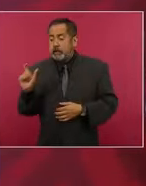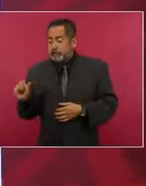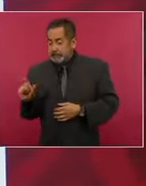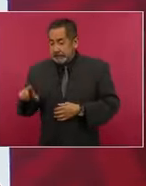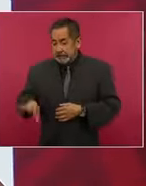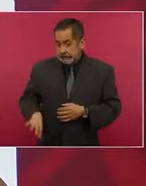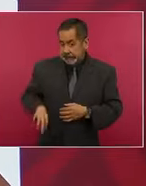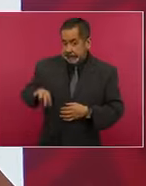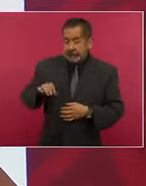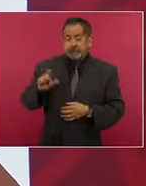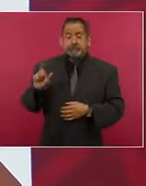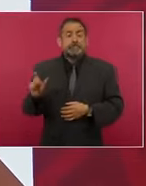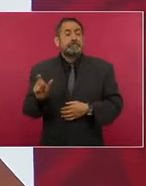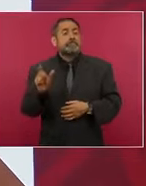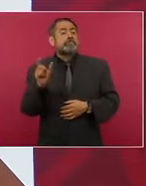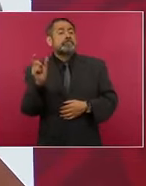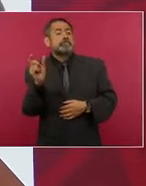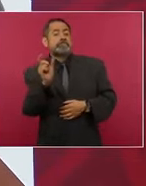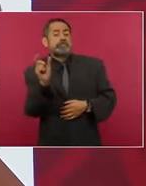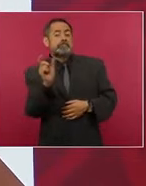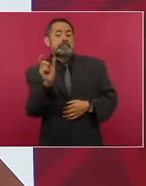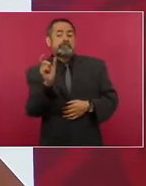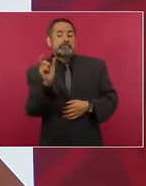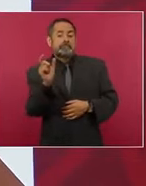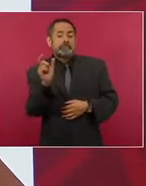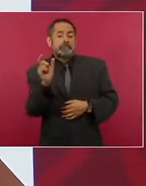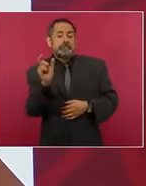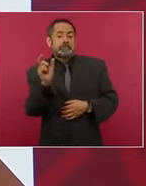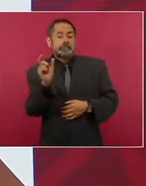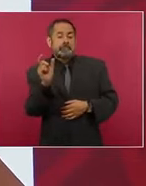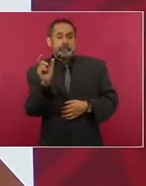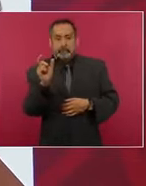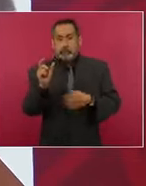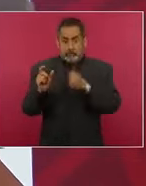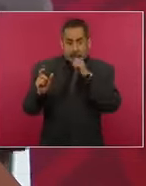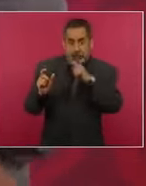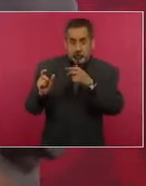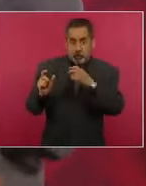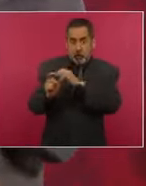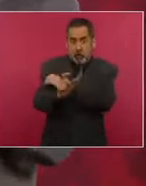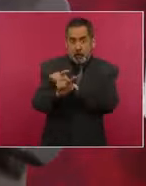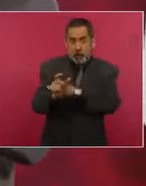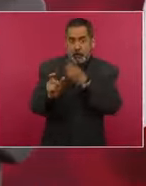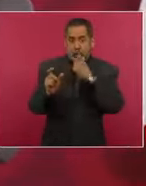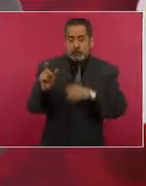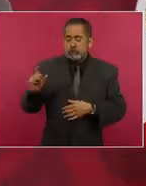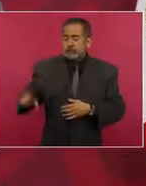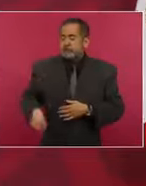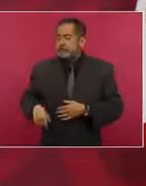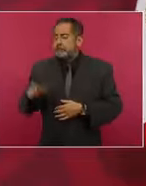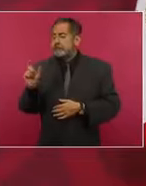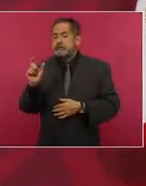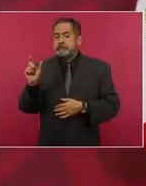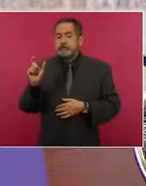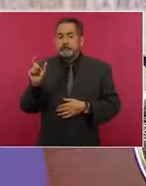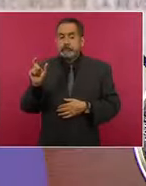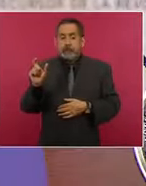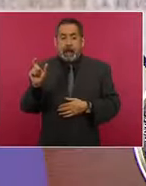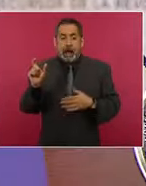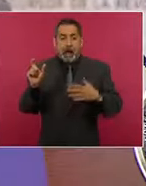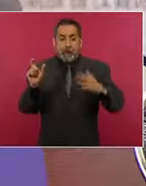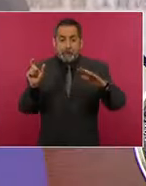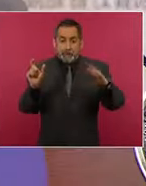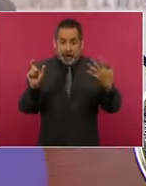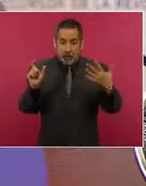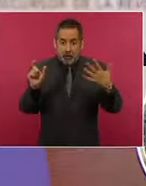azteca. Y dice que Obregón lo comentaba, que se hizo el milagro porque